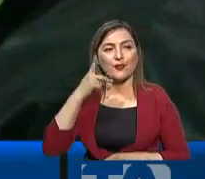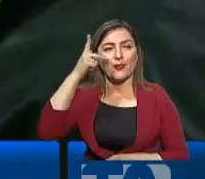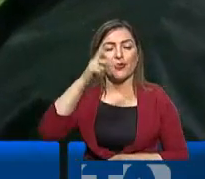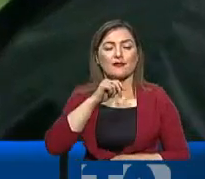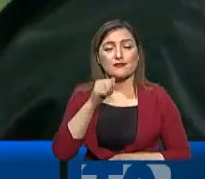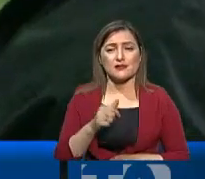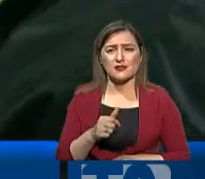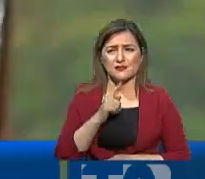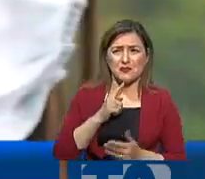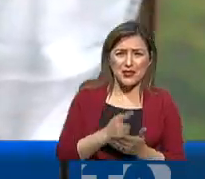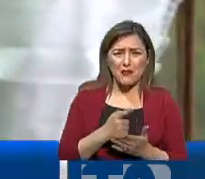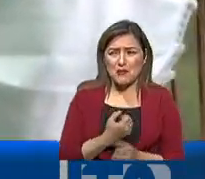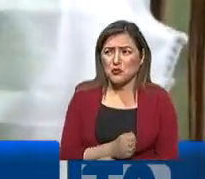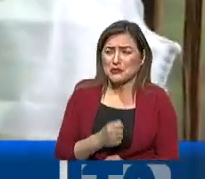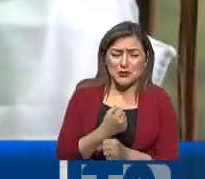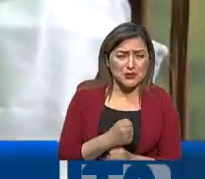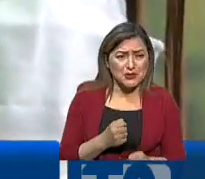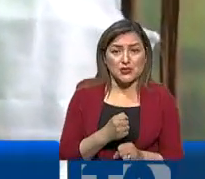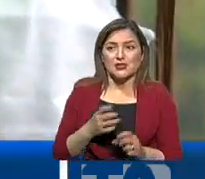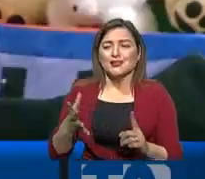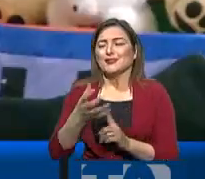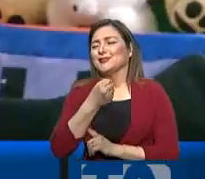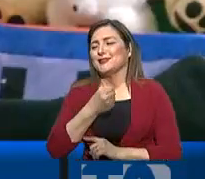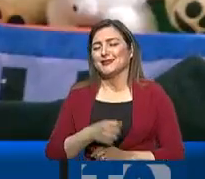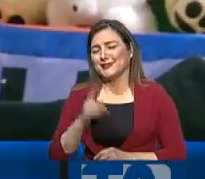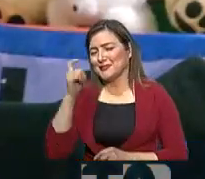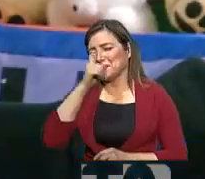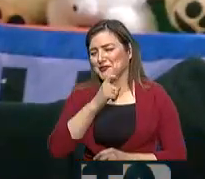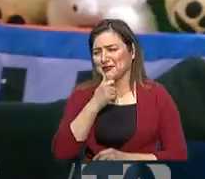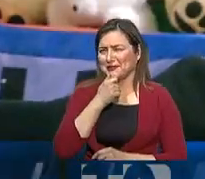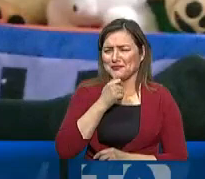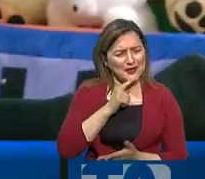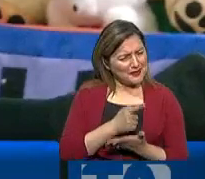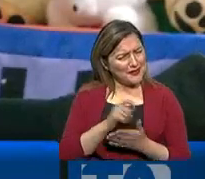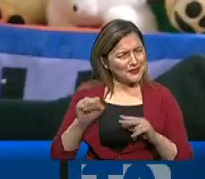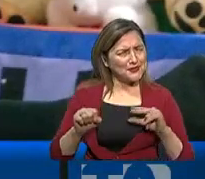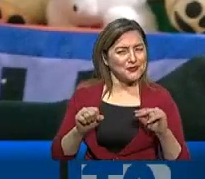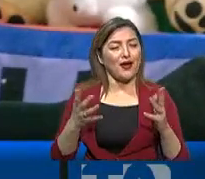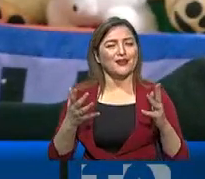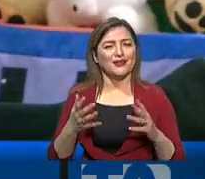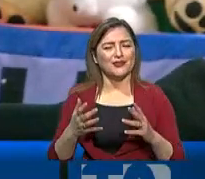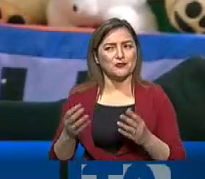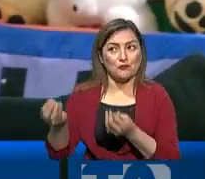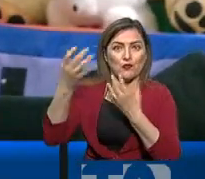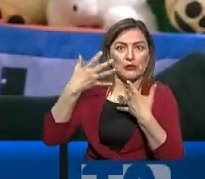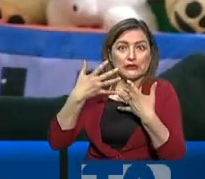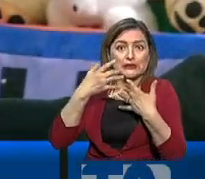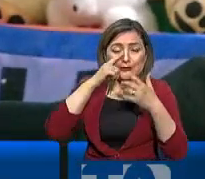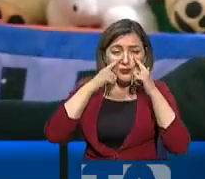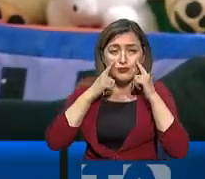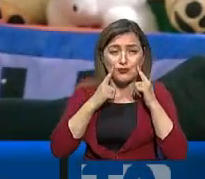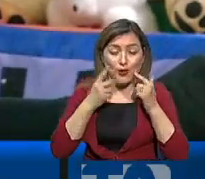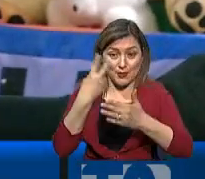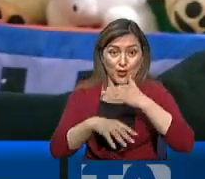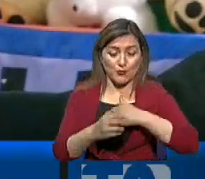les cuesta creer que consiguieron lo que parecía imposible cuando recibimos la noticia pues yo me puse a llorar cogía de